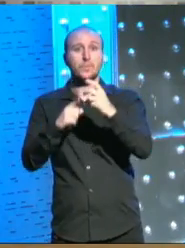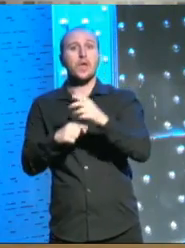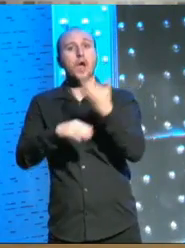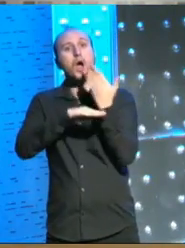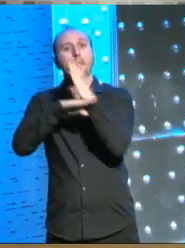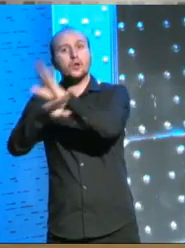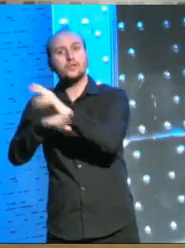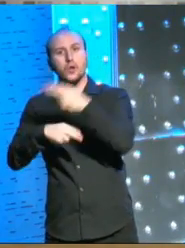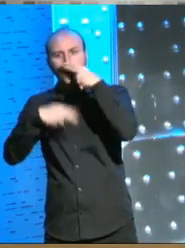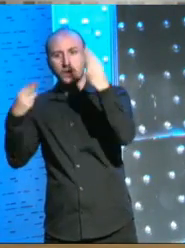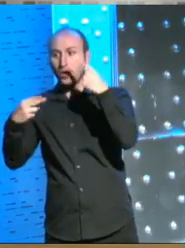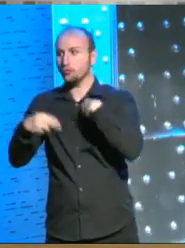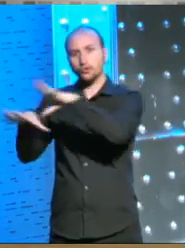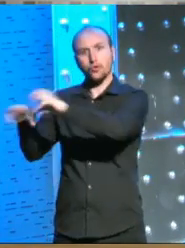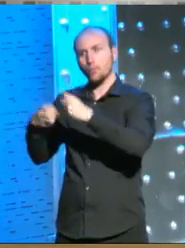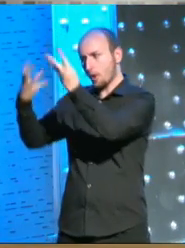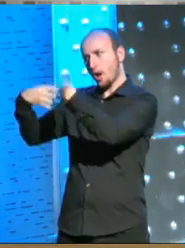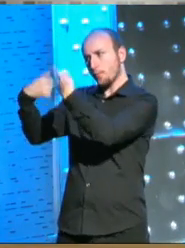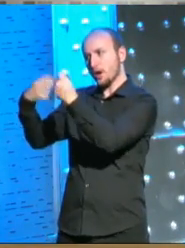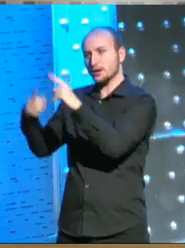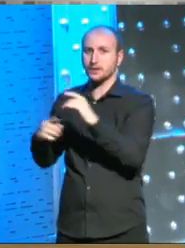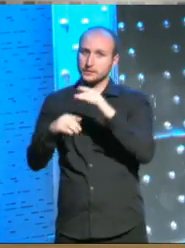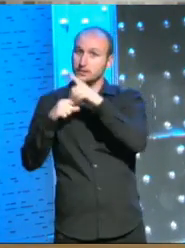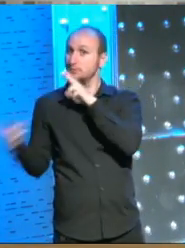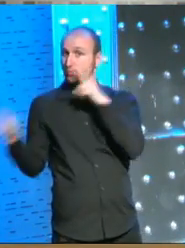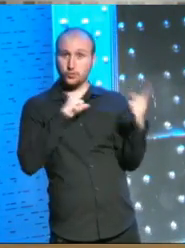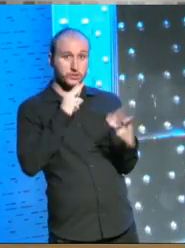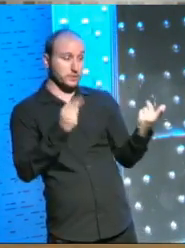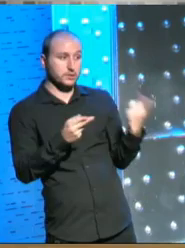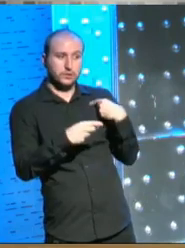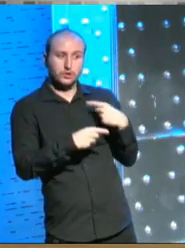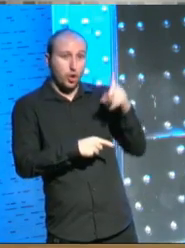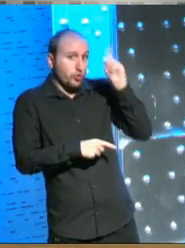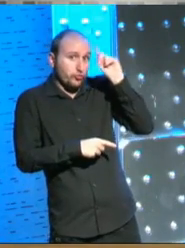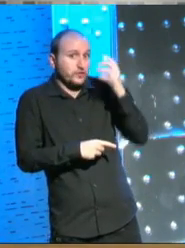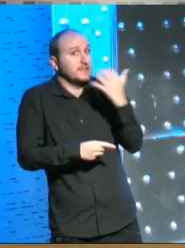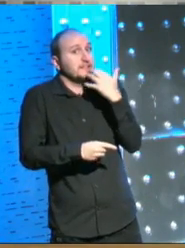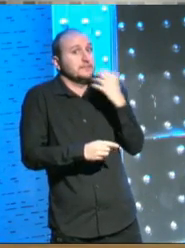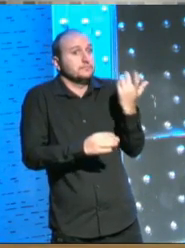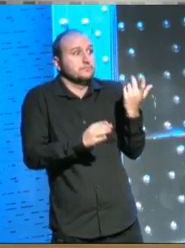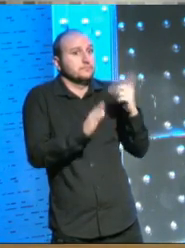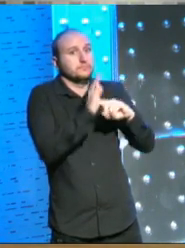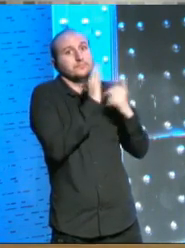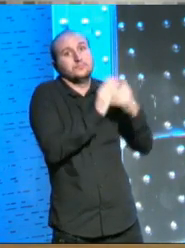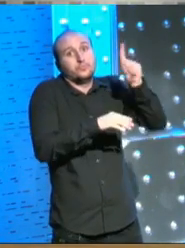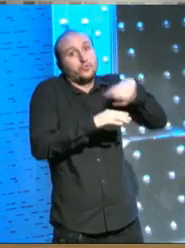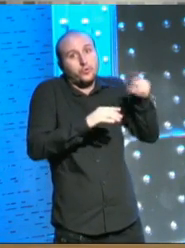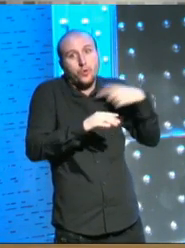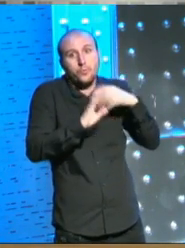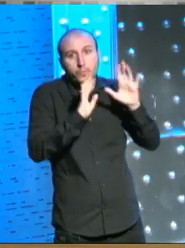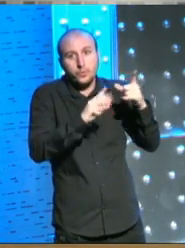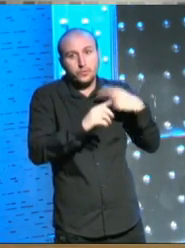dijo, le compro este aparato, tal, le dijo, amigo mío, no sabemos si esto es una leyenda. En todo caso, Méliès lo cuenta en su diario, lo